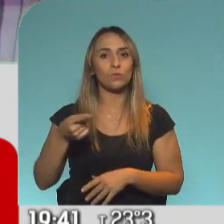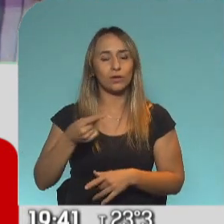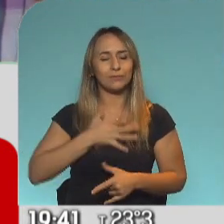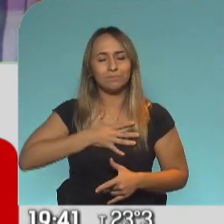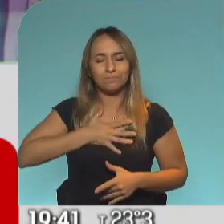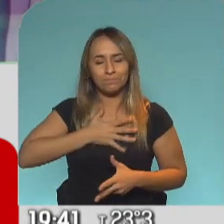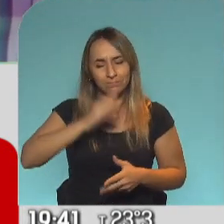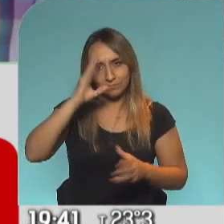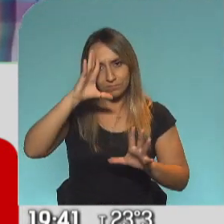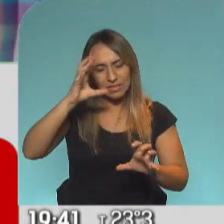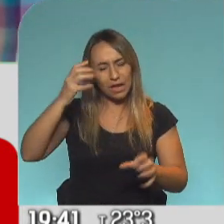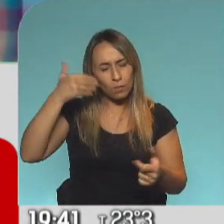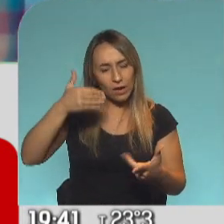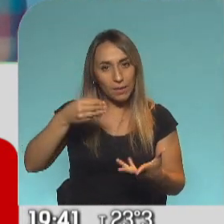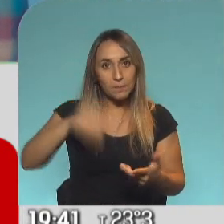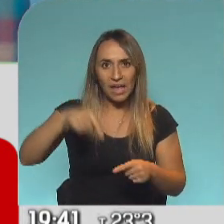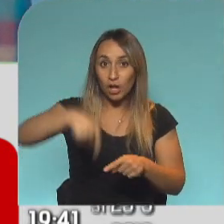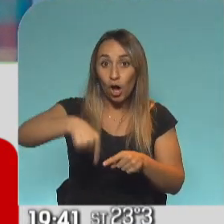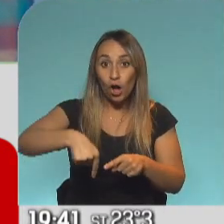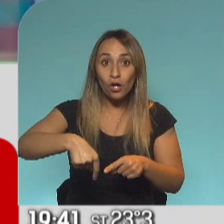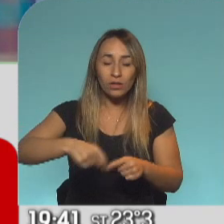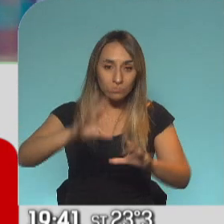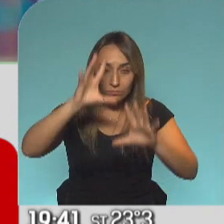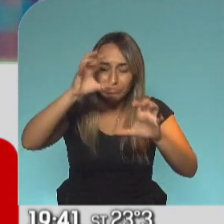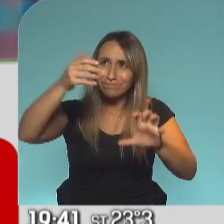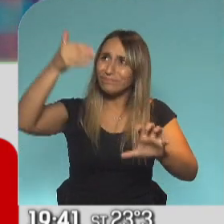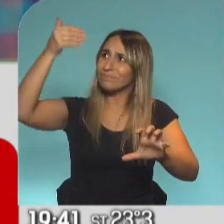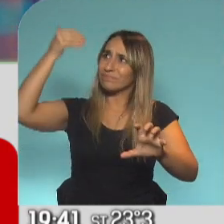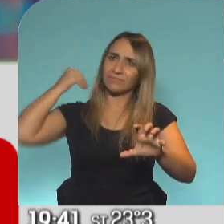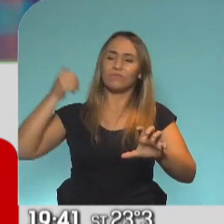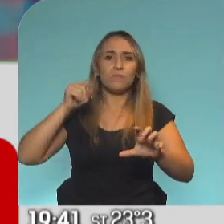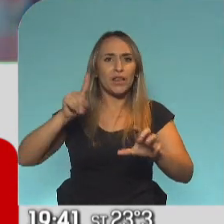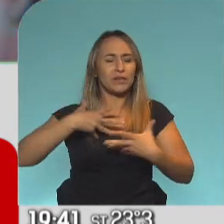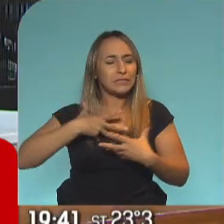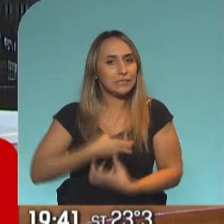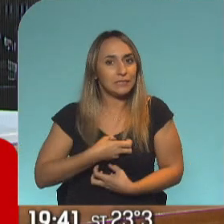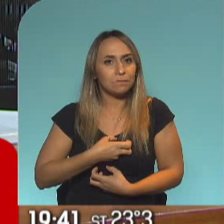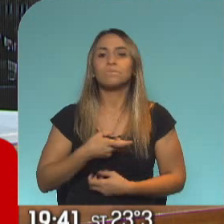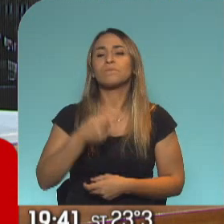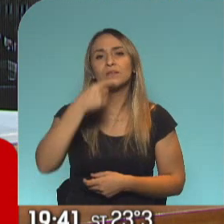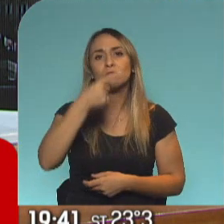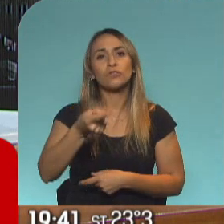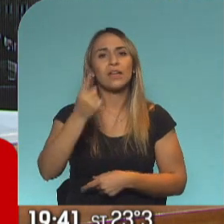revivido y hoy incluso lo habrás revivido ya con la indignación. ¿Cuántos años tenías en